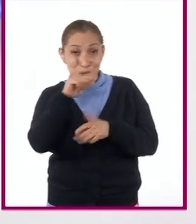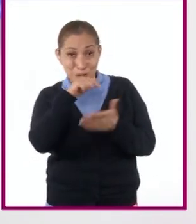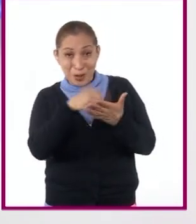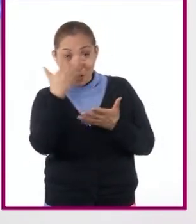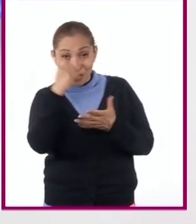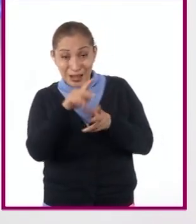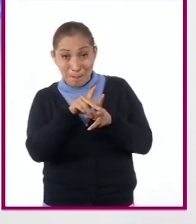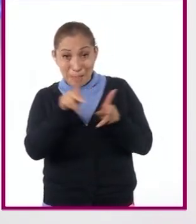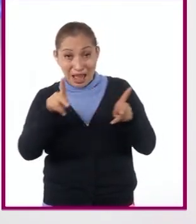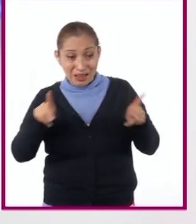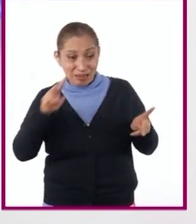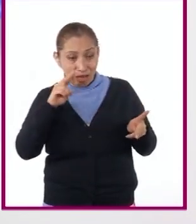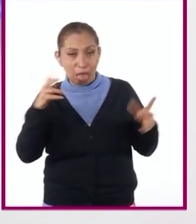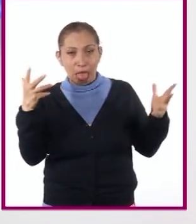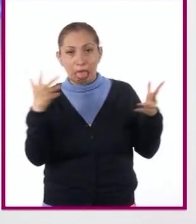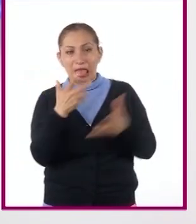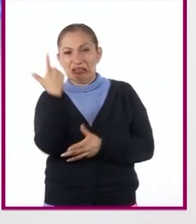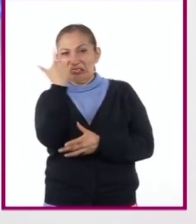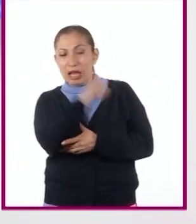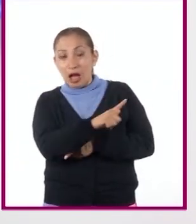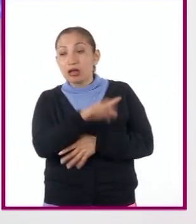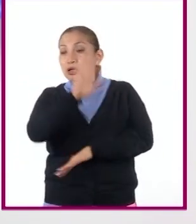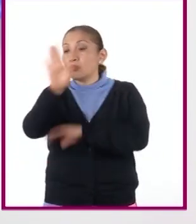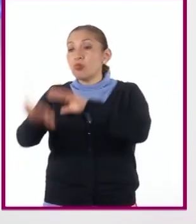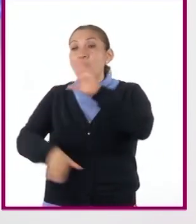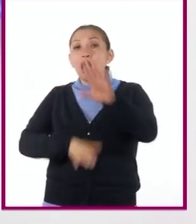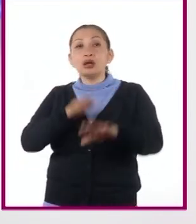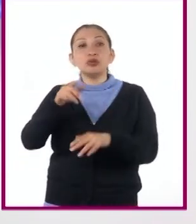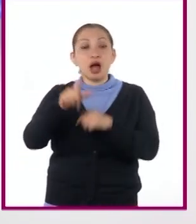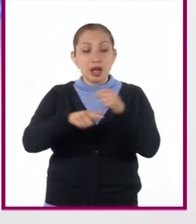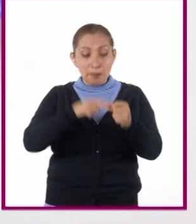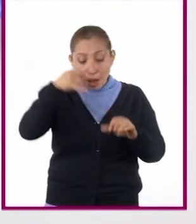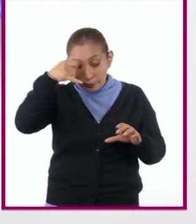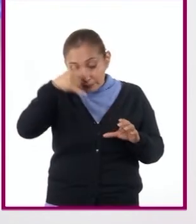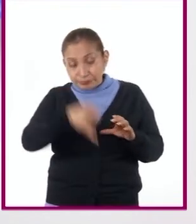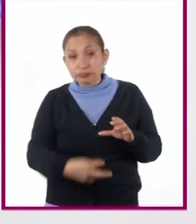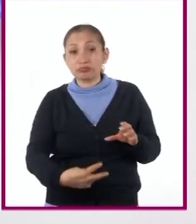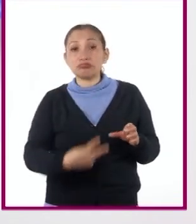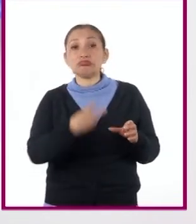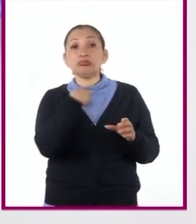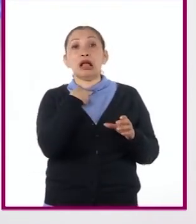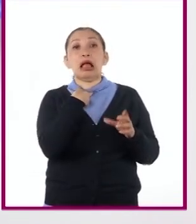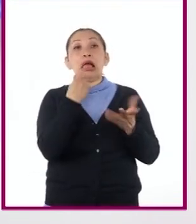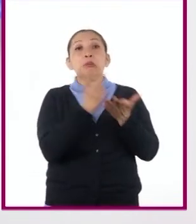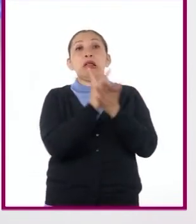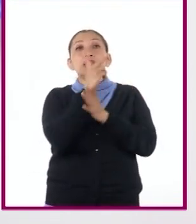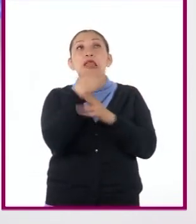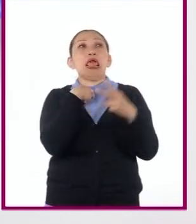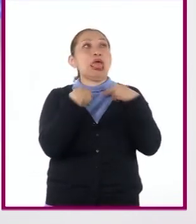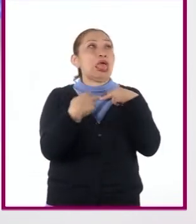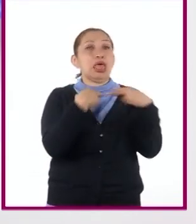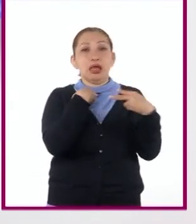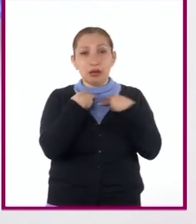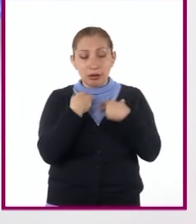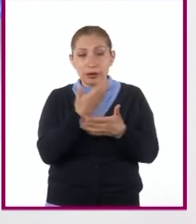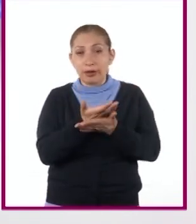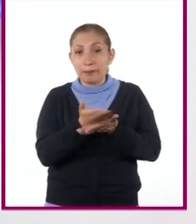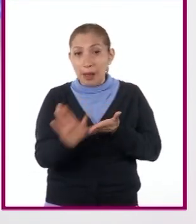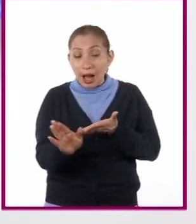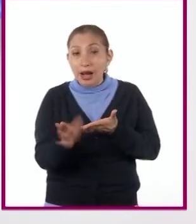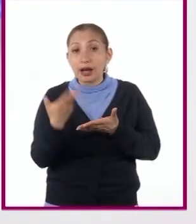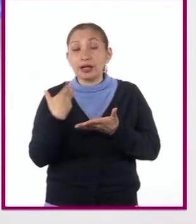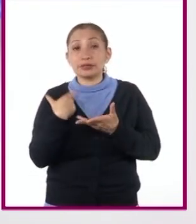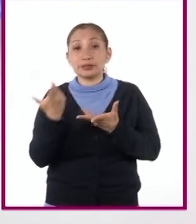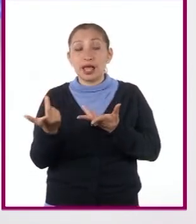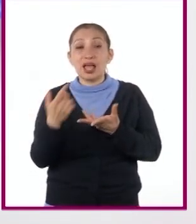nuestras playas y provocó la muerte de muchísimos organismos que quedaron atrapados en ellas. Además de que las